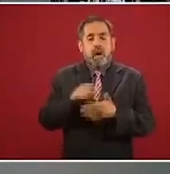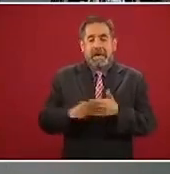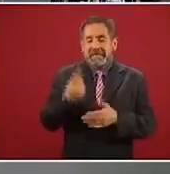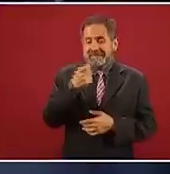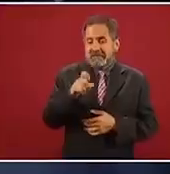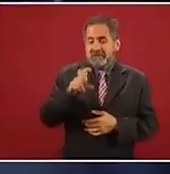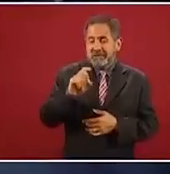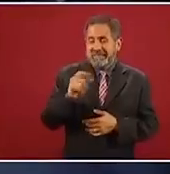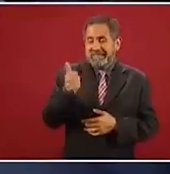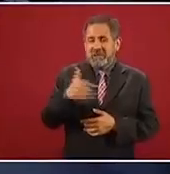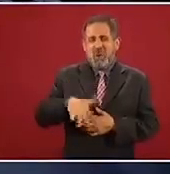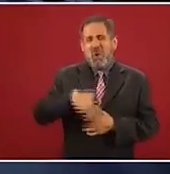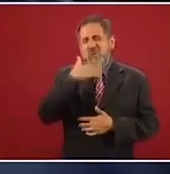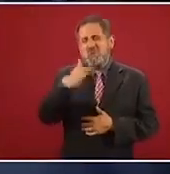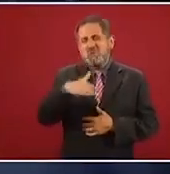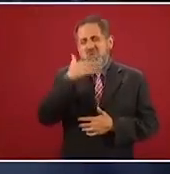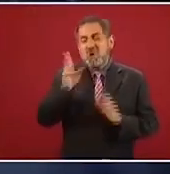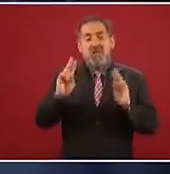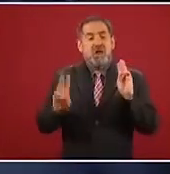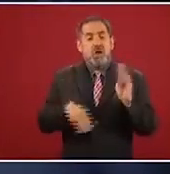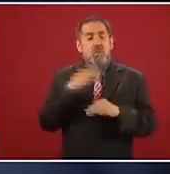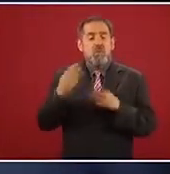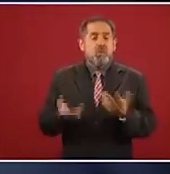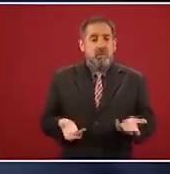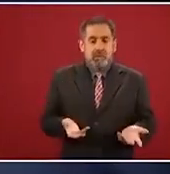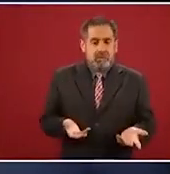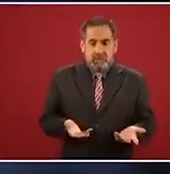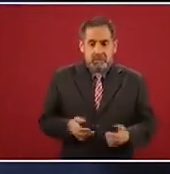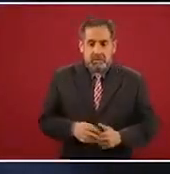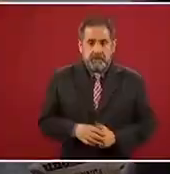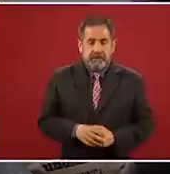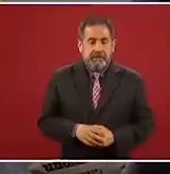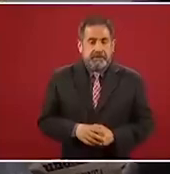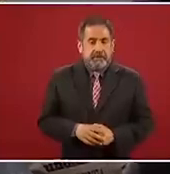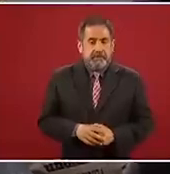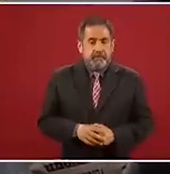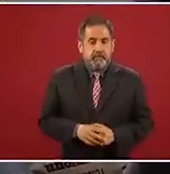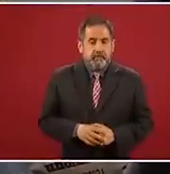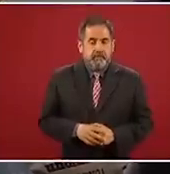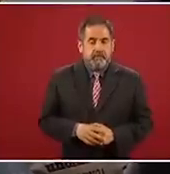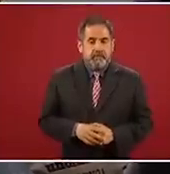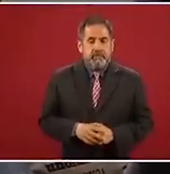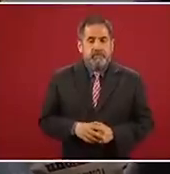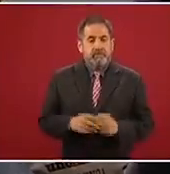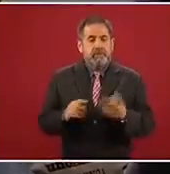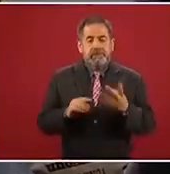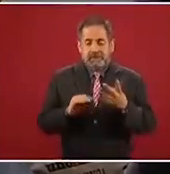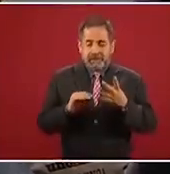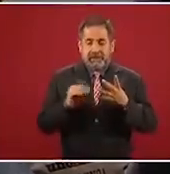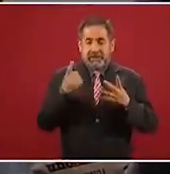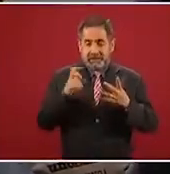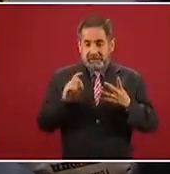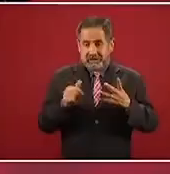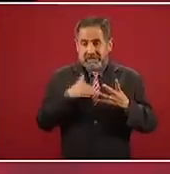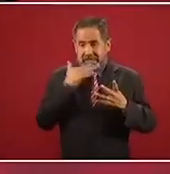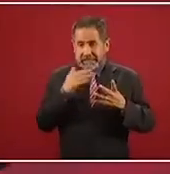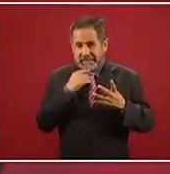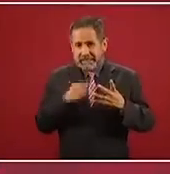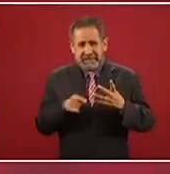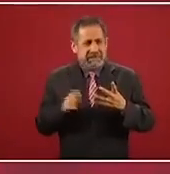de corrupción en el mundo, Pasamos solo